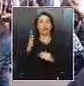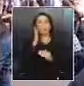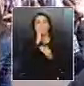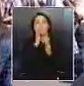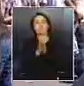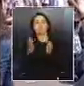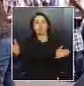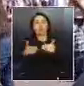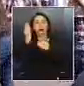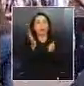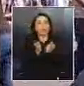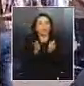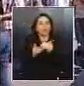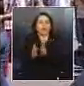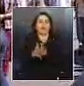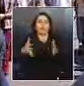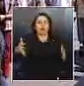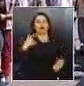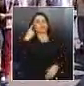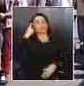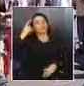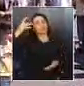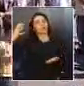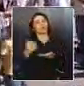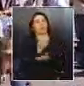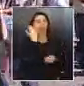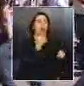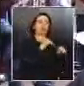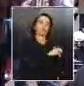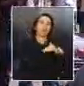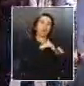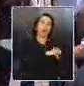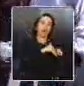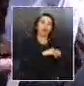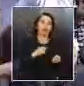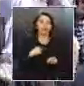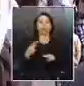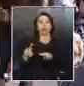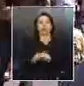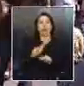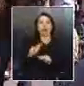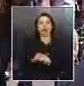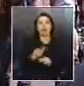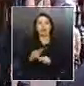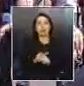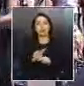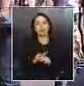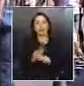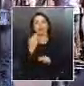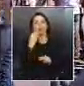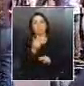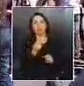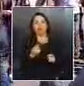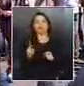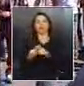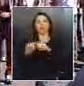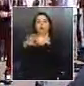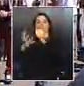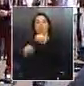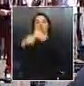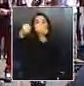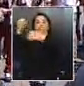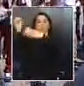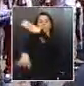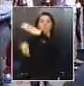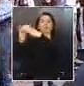sueño alcanzado después de tanto tiempo de haber estado ahorrando y bueno en mi caso haber estado arrendando es casi echar la plata un saco roto Pero bueno